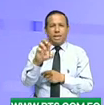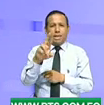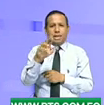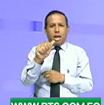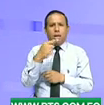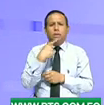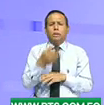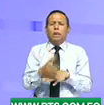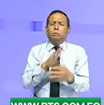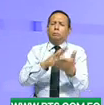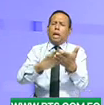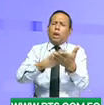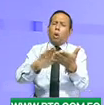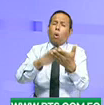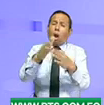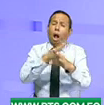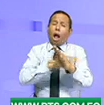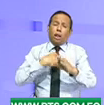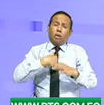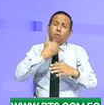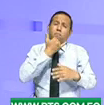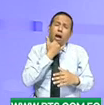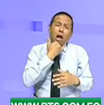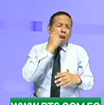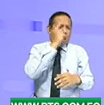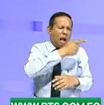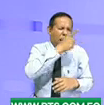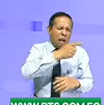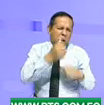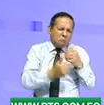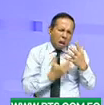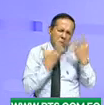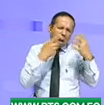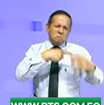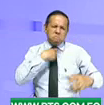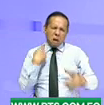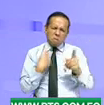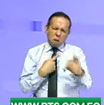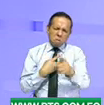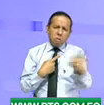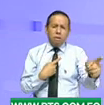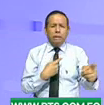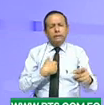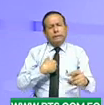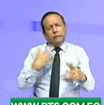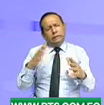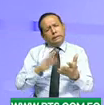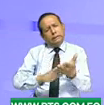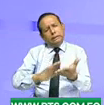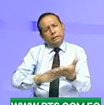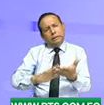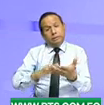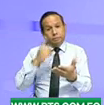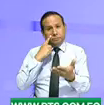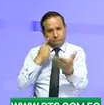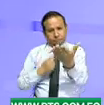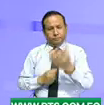varios videos en el que se lo observa amenazando de muerte a varias personas en un condominio.